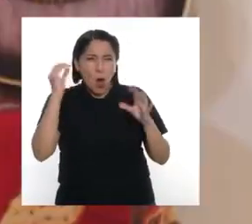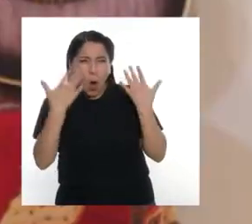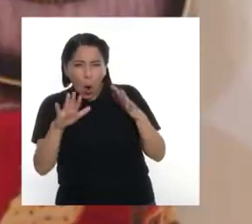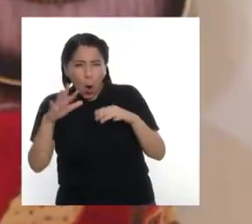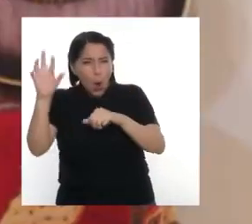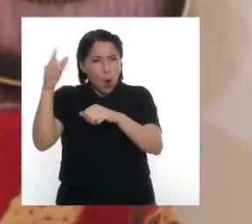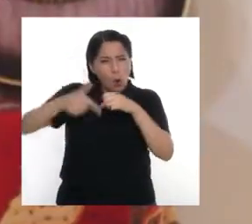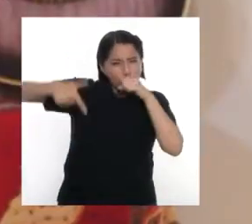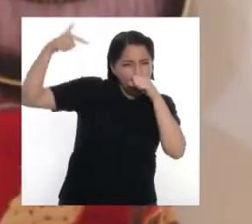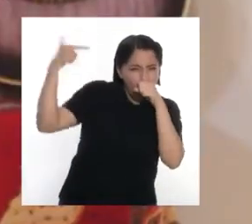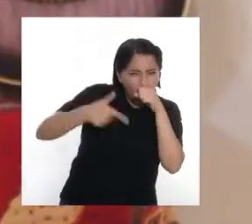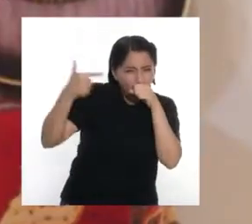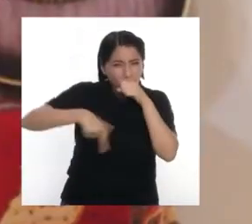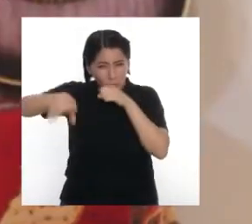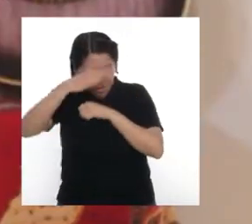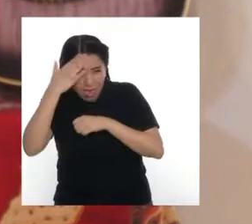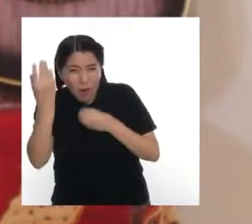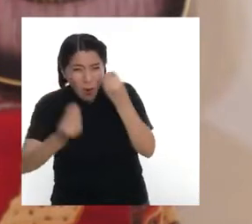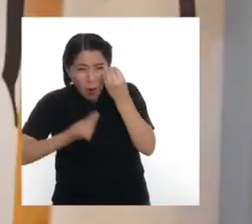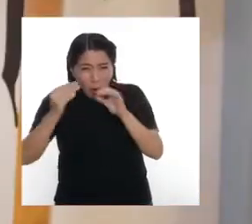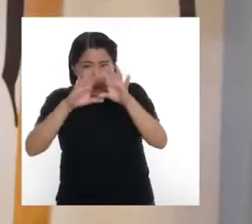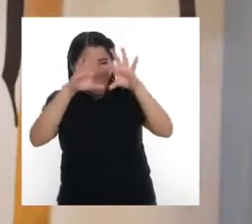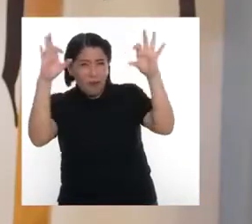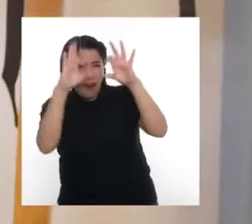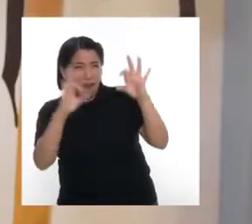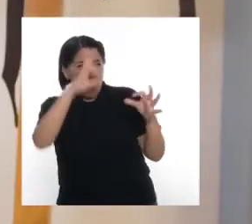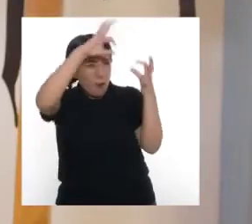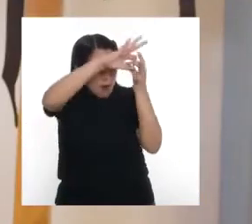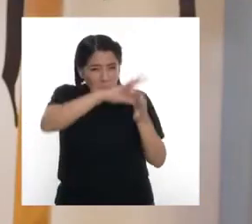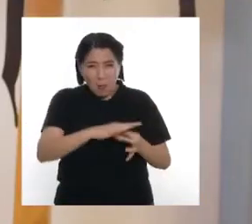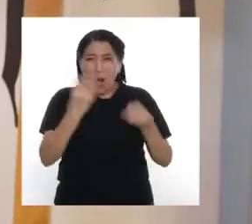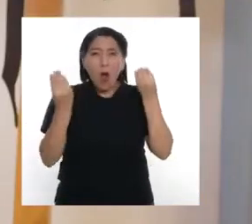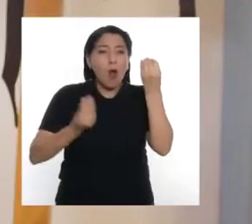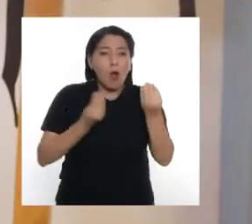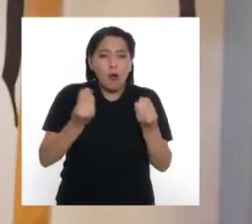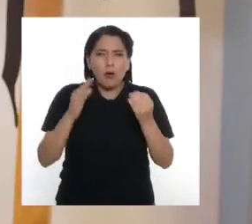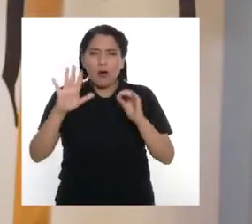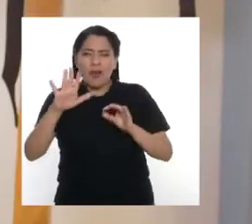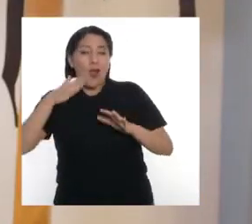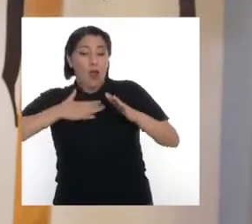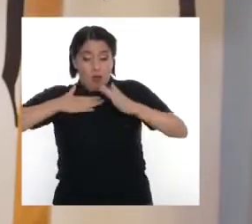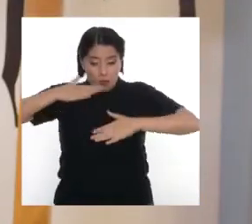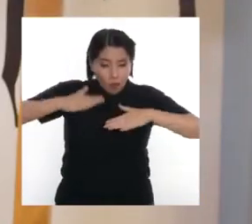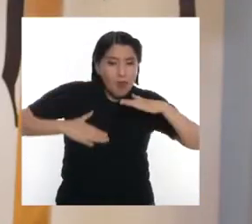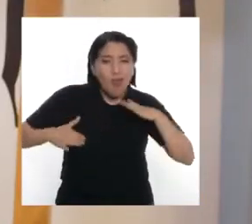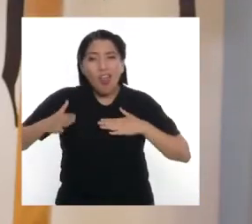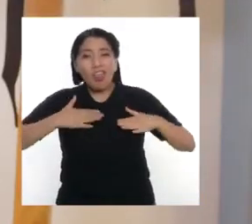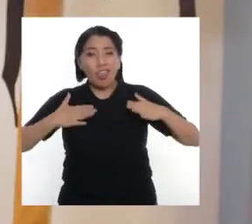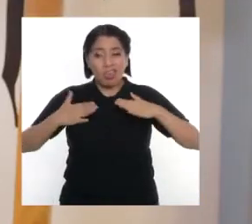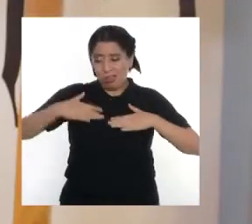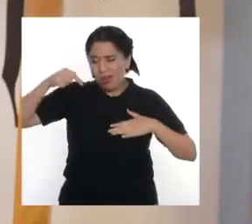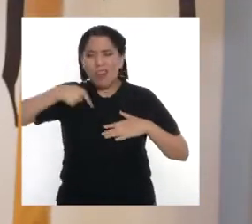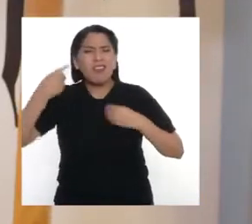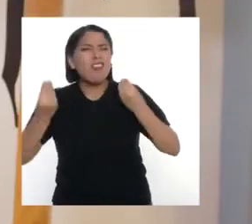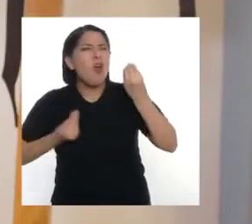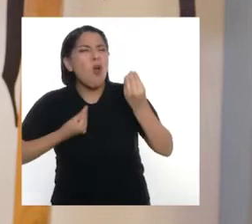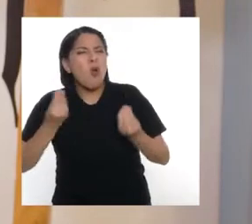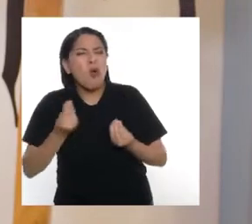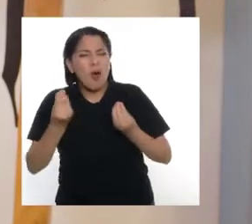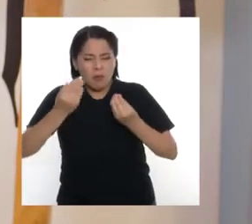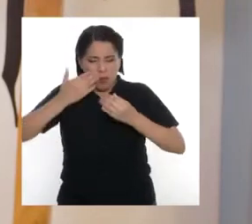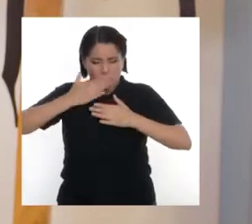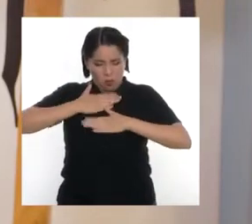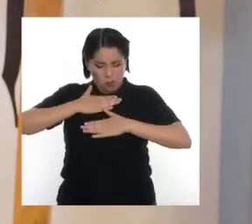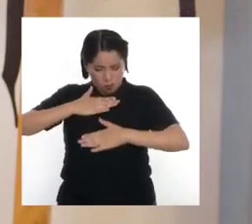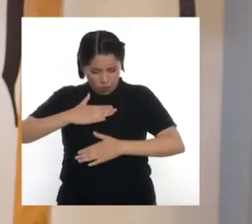rap? ¿Saben cómo hacer estas rimas? Con respecto a los sonidos con el cuerpo, que también llamamos percusión corporal, ¿con qué partes